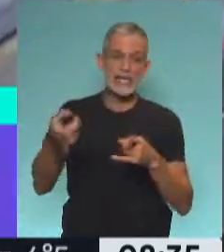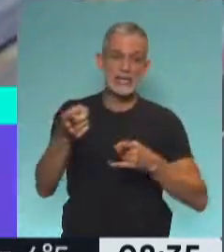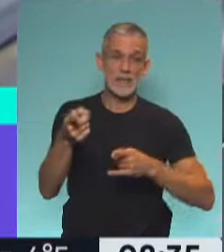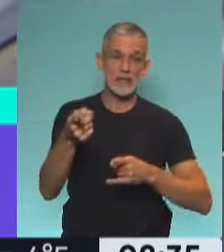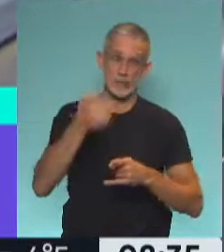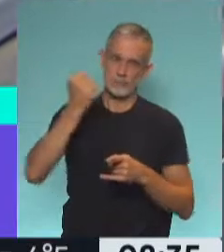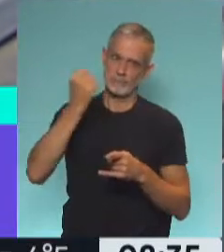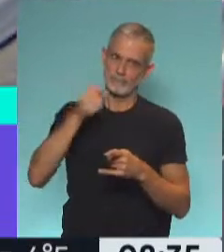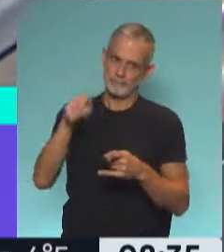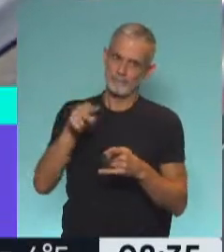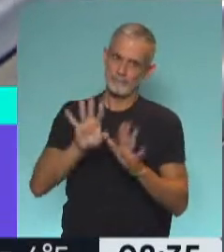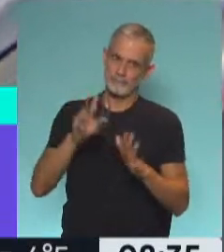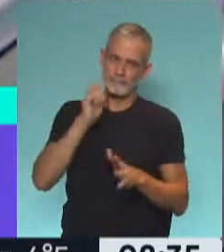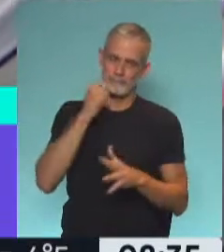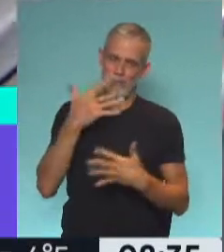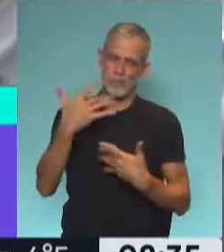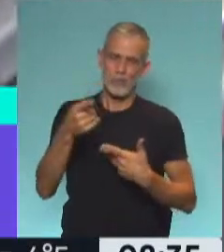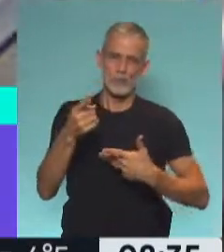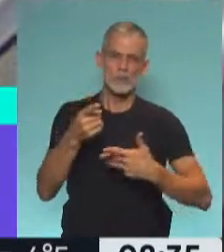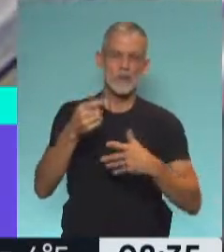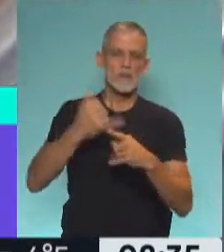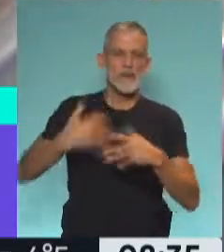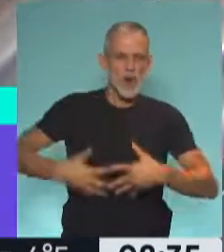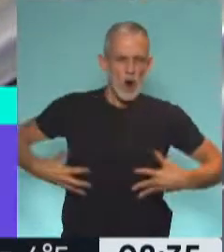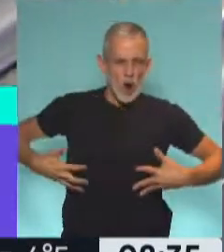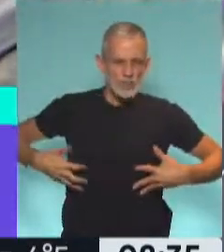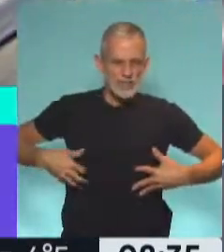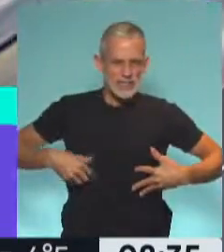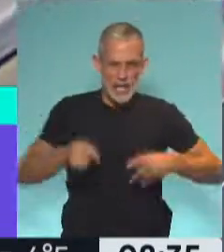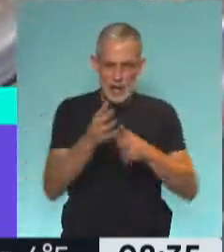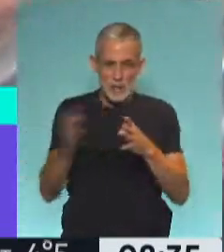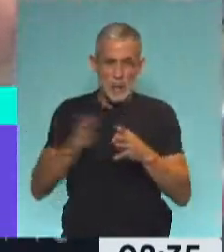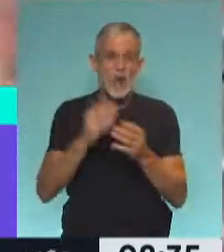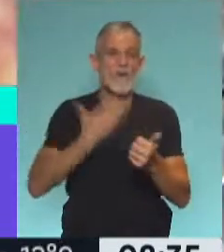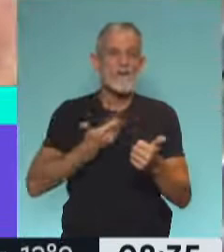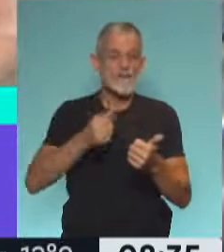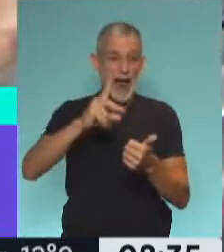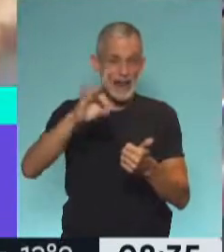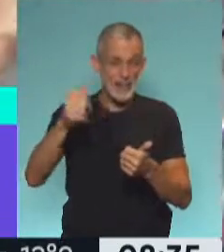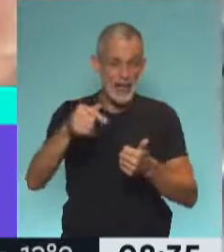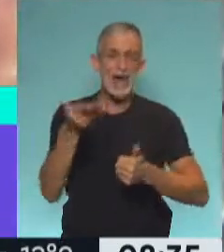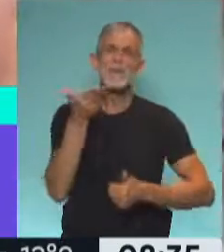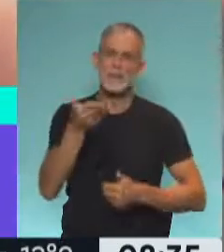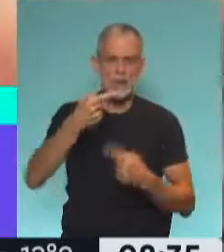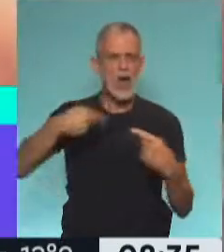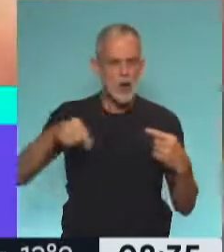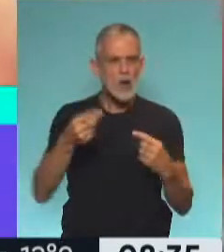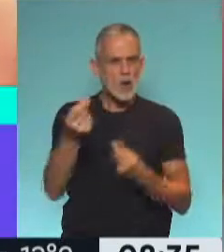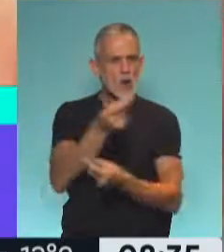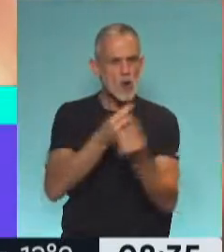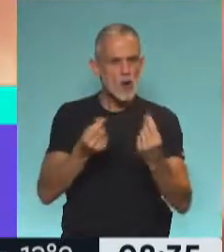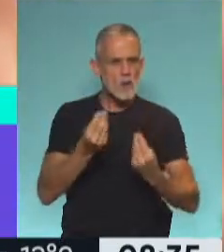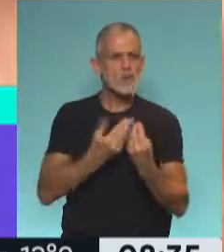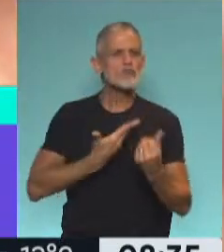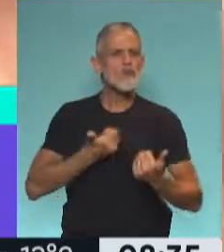parte importante, ¿no? Tenemos medio costillar marcado, por ejemplo, tenemos la falda, que realmente se está pidiendo mucho en este momento, que tenemos